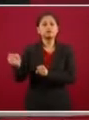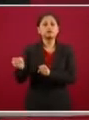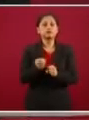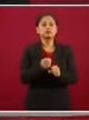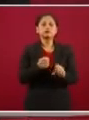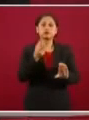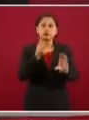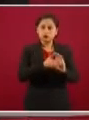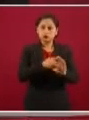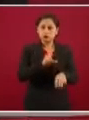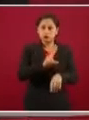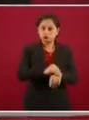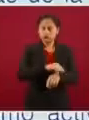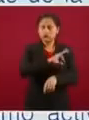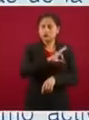hijas.